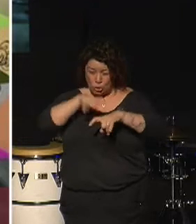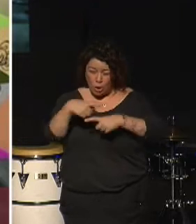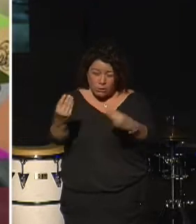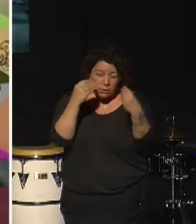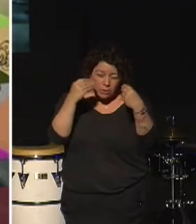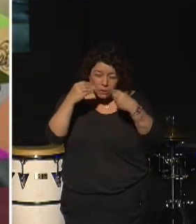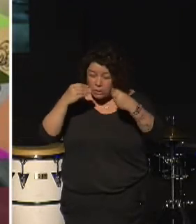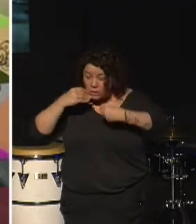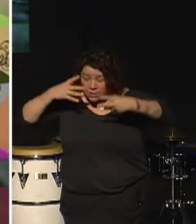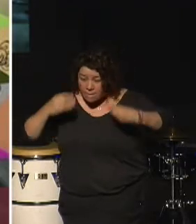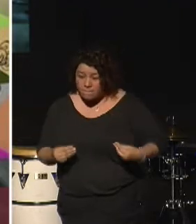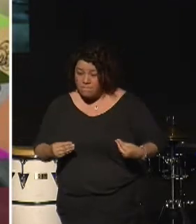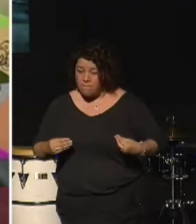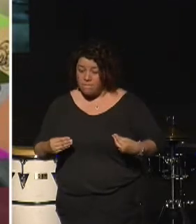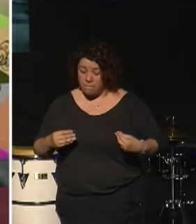para poder ir,